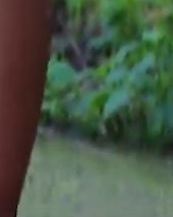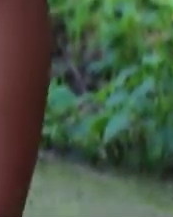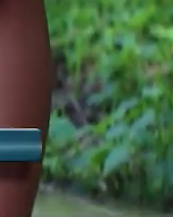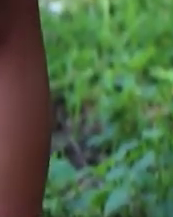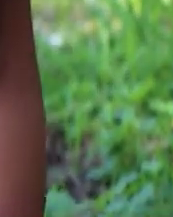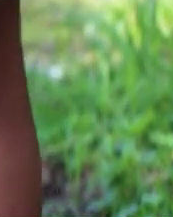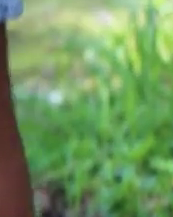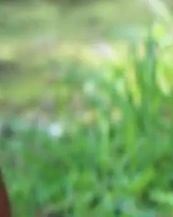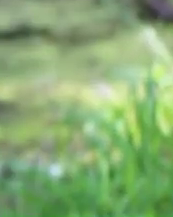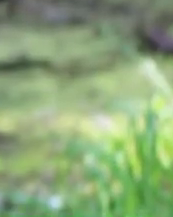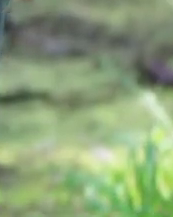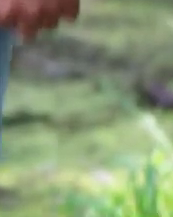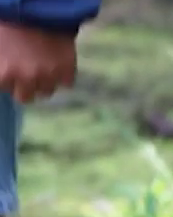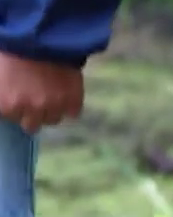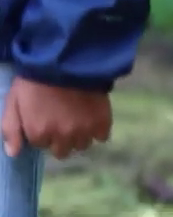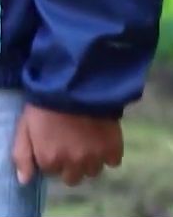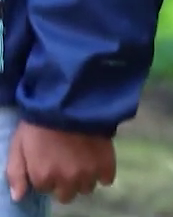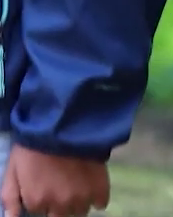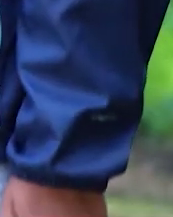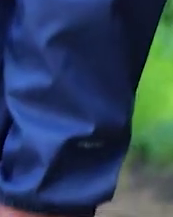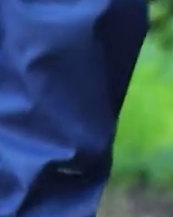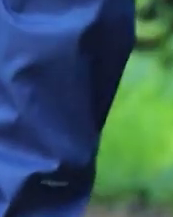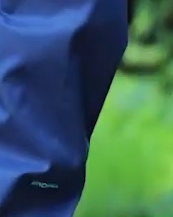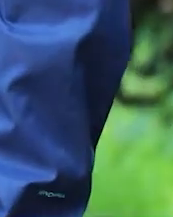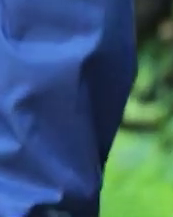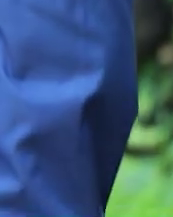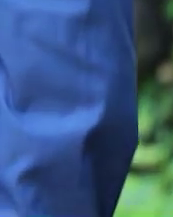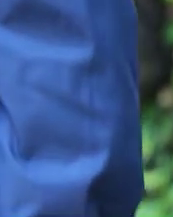bien. Muy bien.